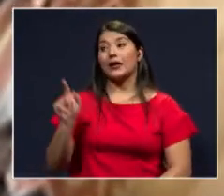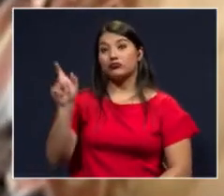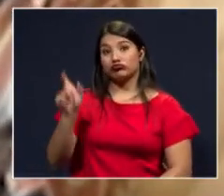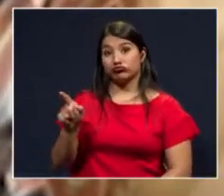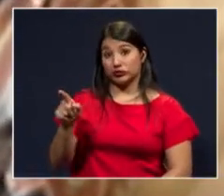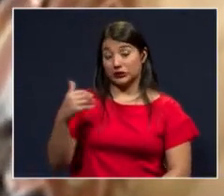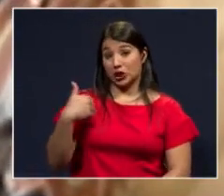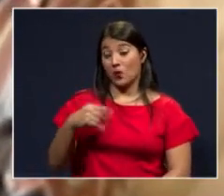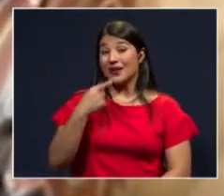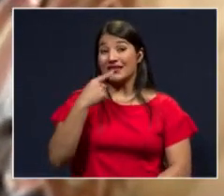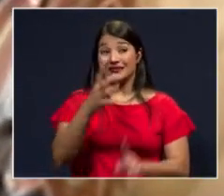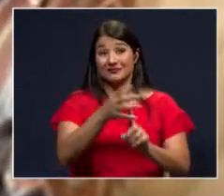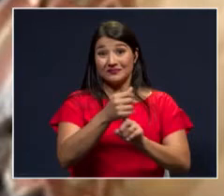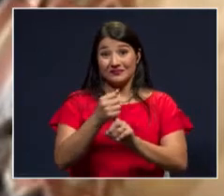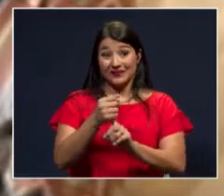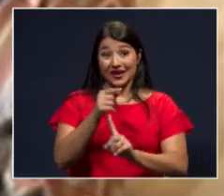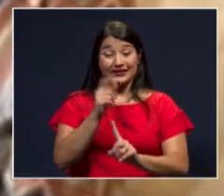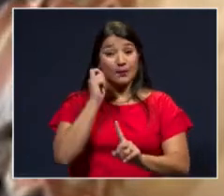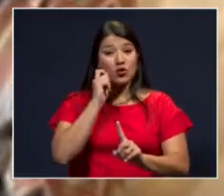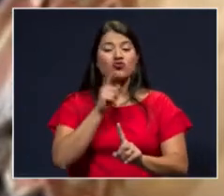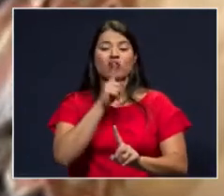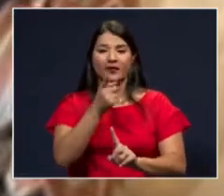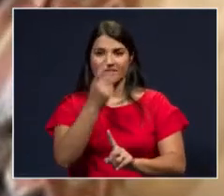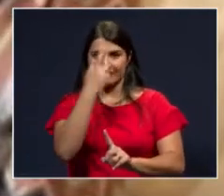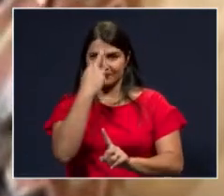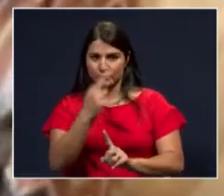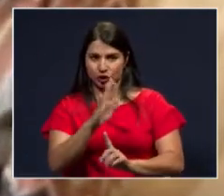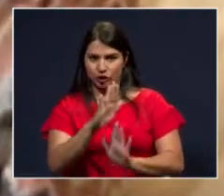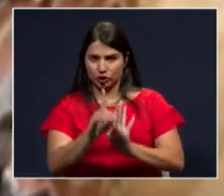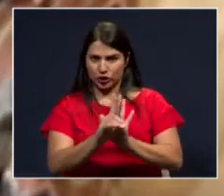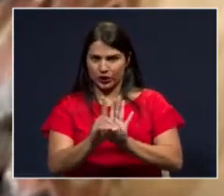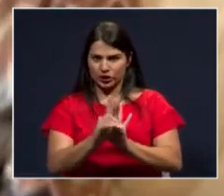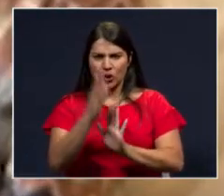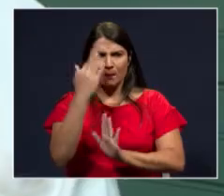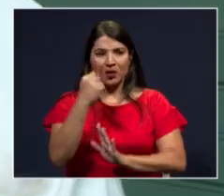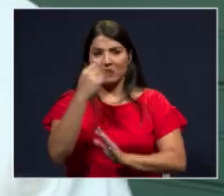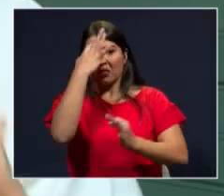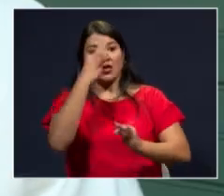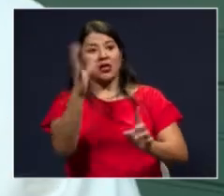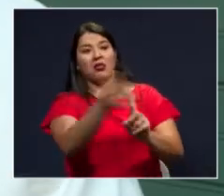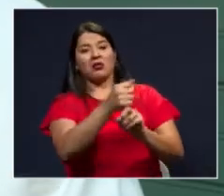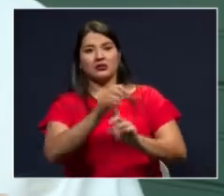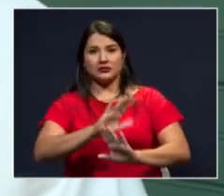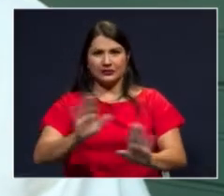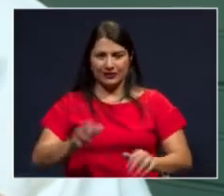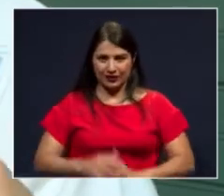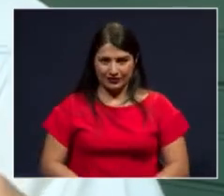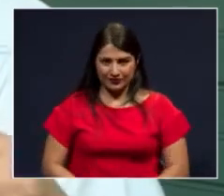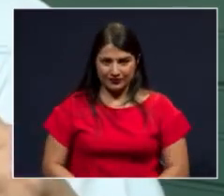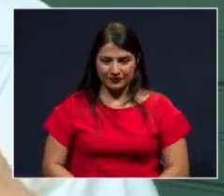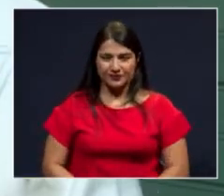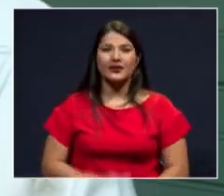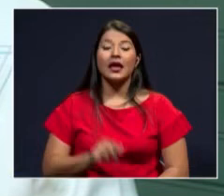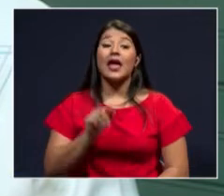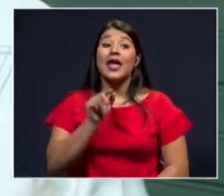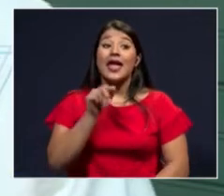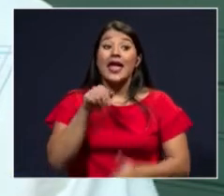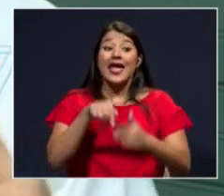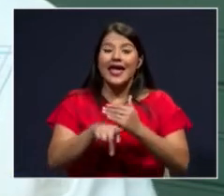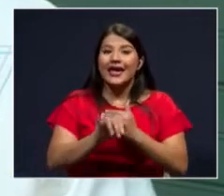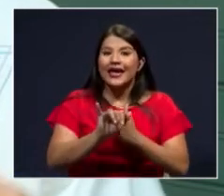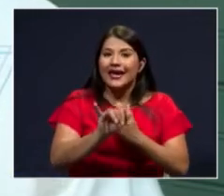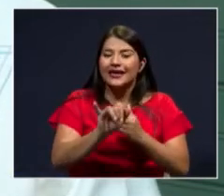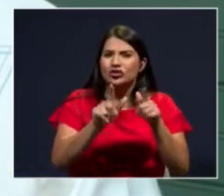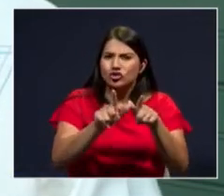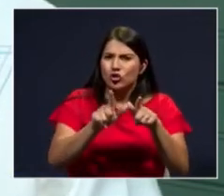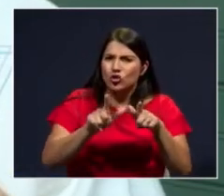activista costarricense es una violación a sus derechos, pues fue de manera arbitraria. Un retén en esos lugares puede